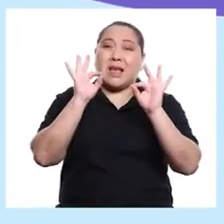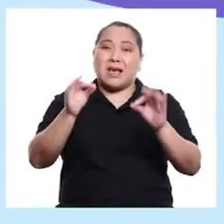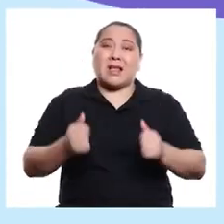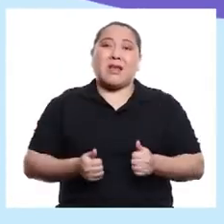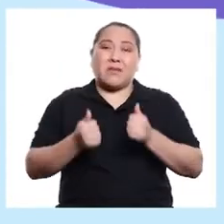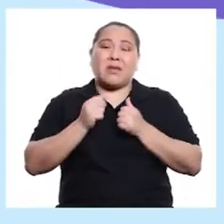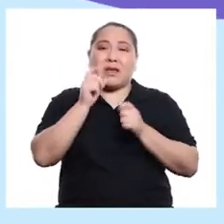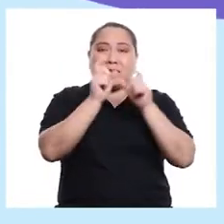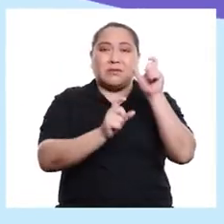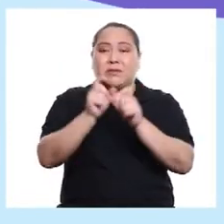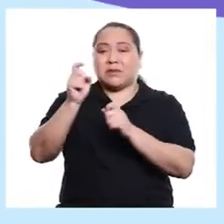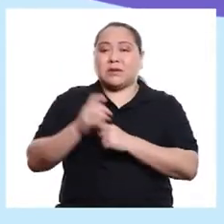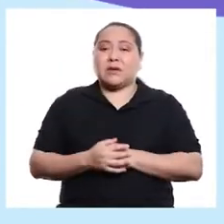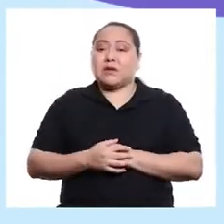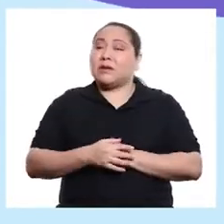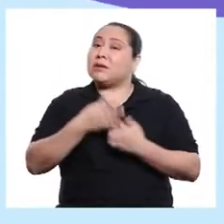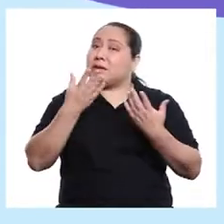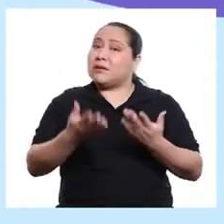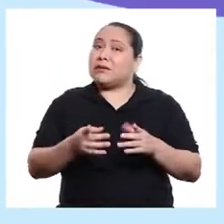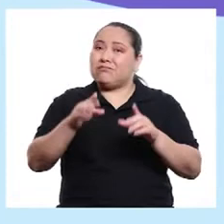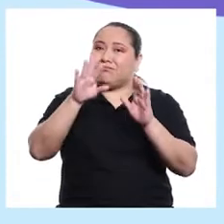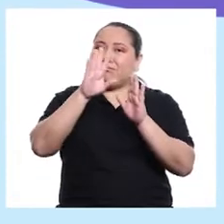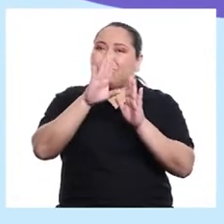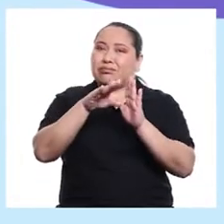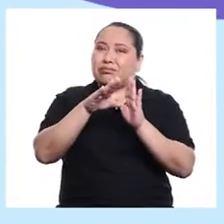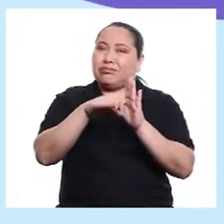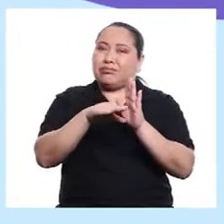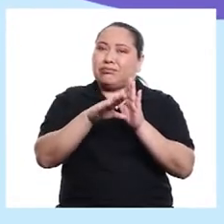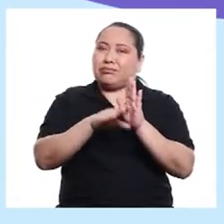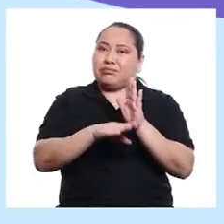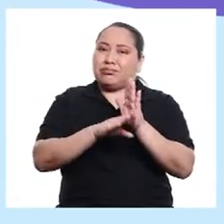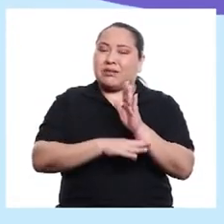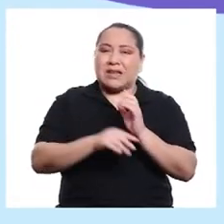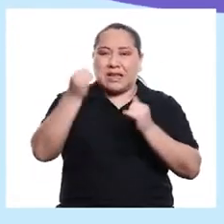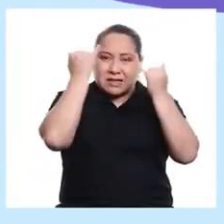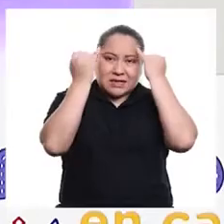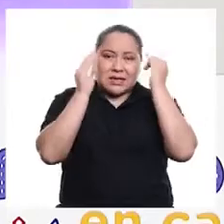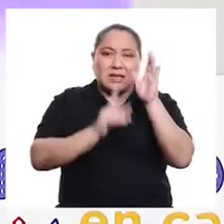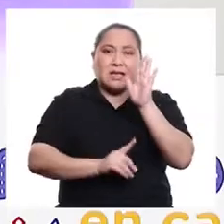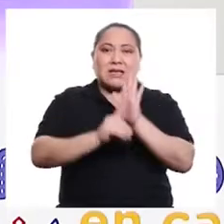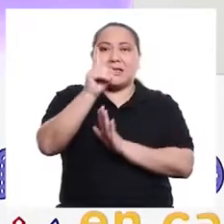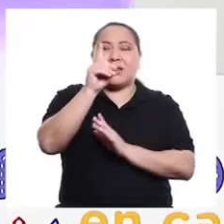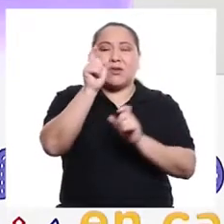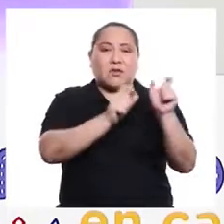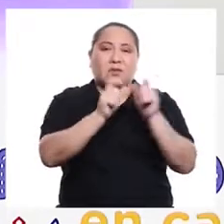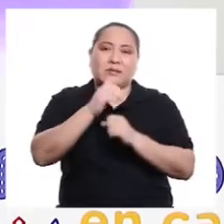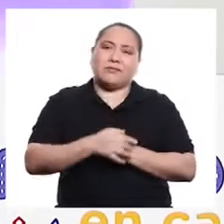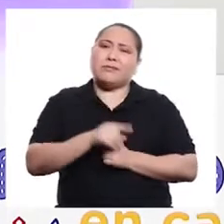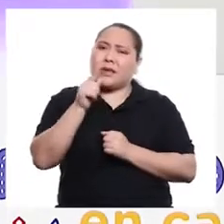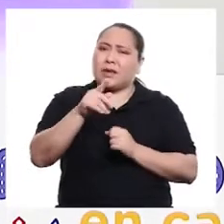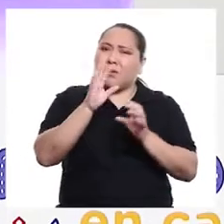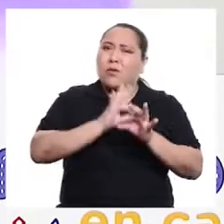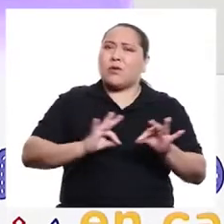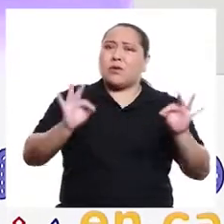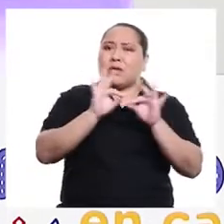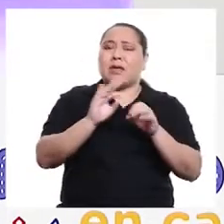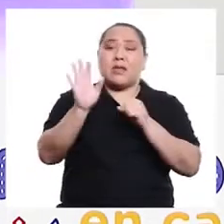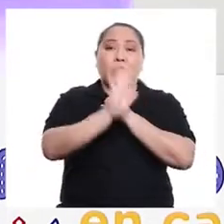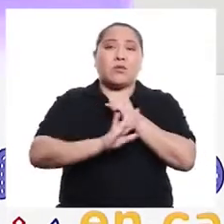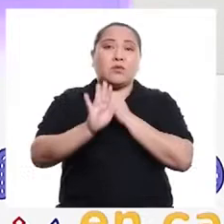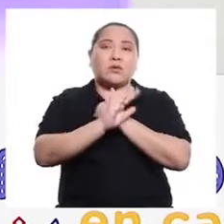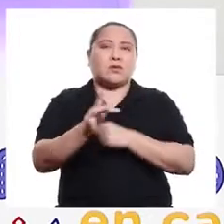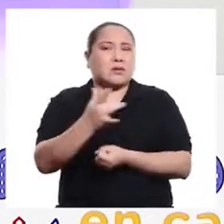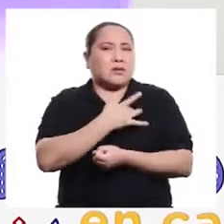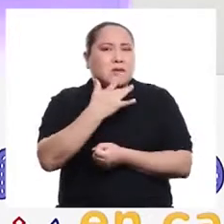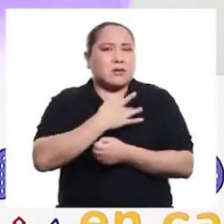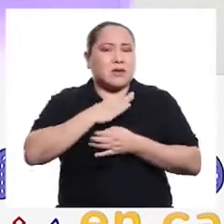de las personas, hasta deteriorar los principios del desarrollo humano. ¡Qué importante que es la seguridad para nuestra sensación